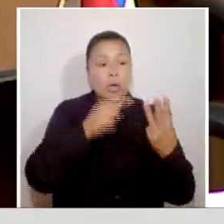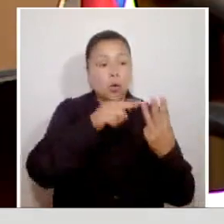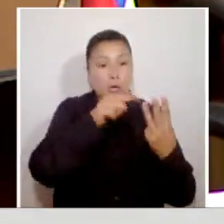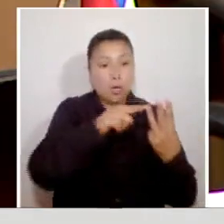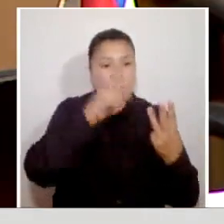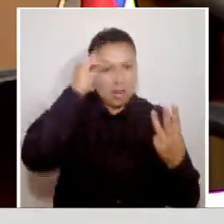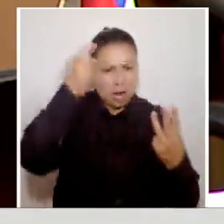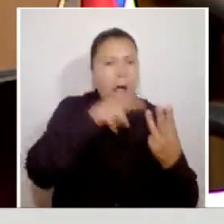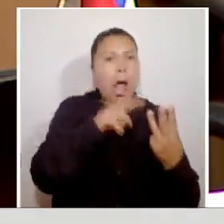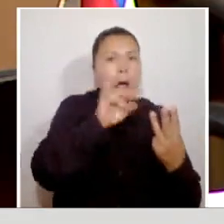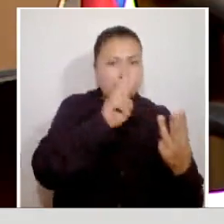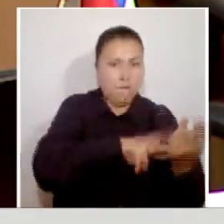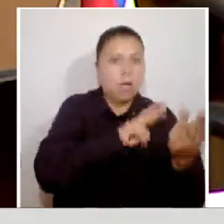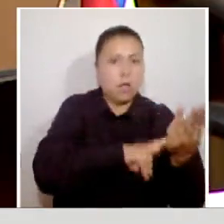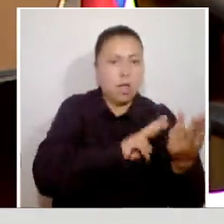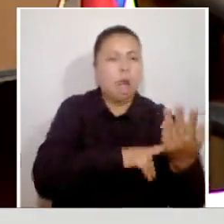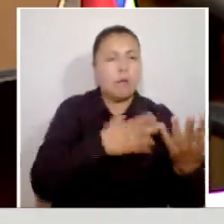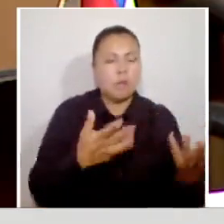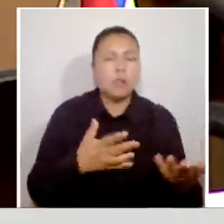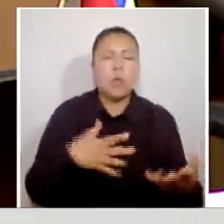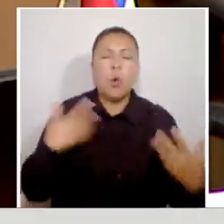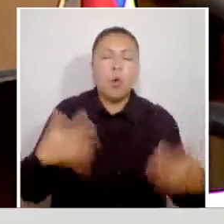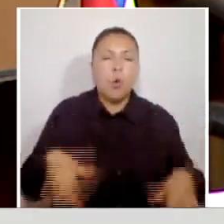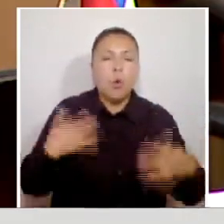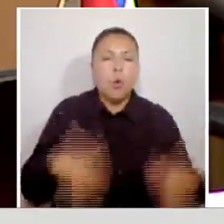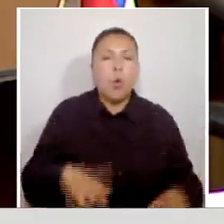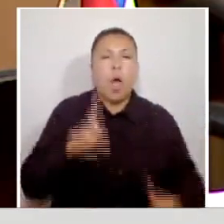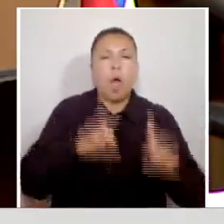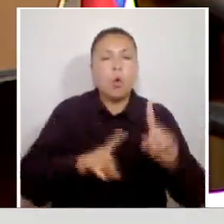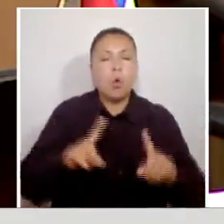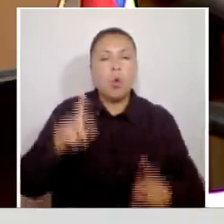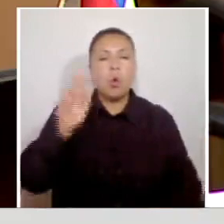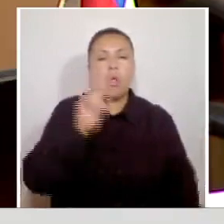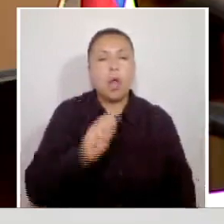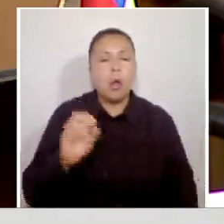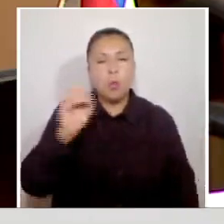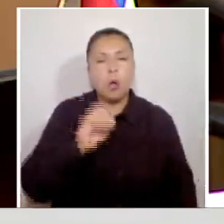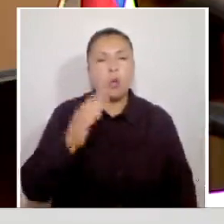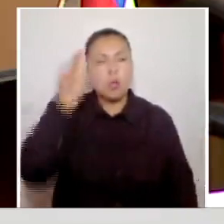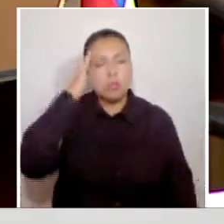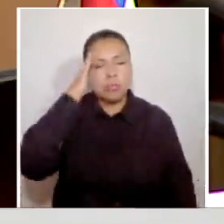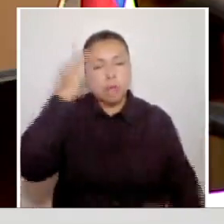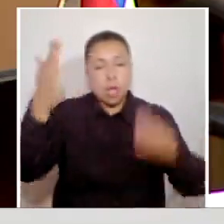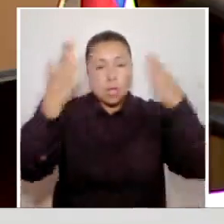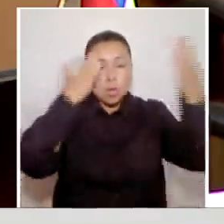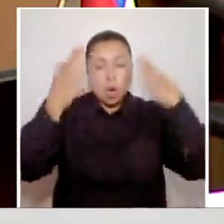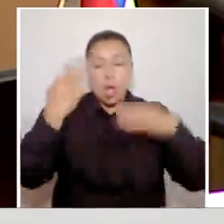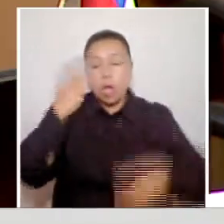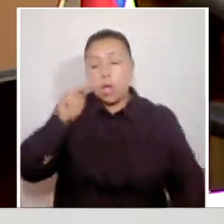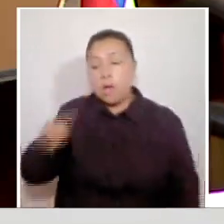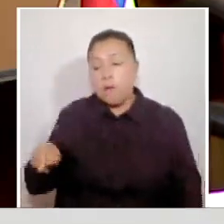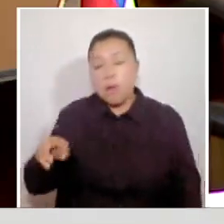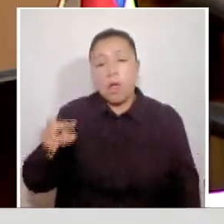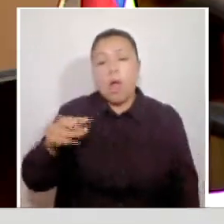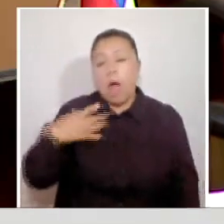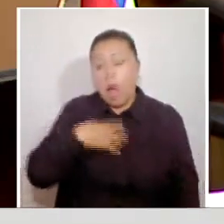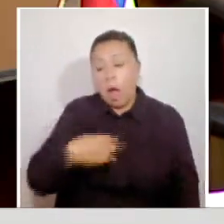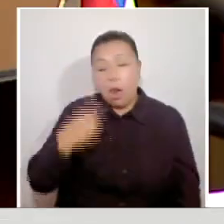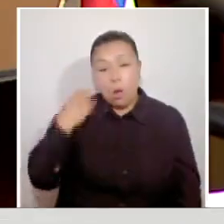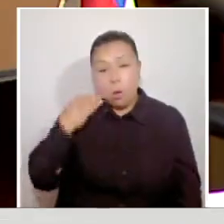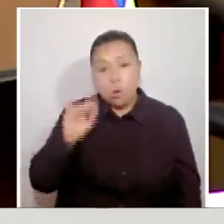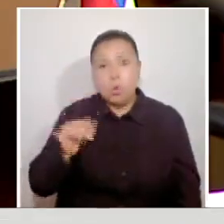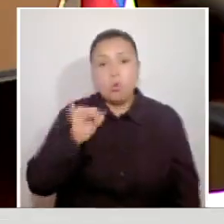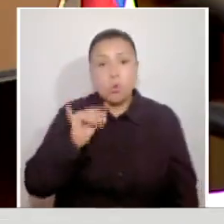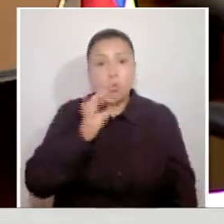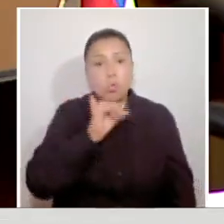e atroz algunos terapeutas psicólogos o psiquiatras que ven a esos niños y que dicen que efectivamente